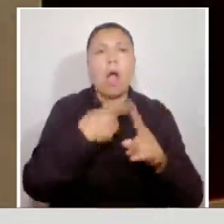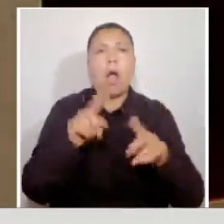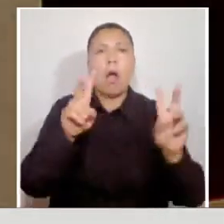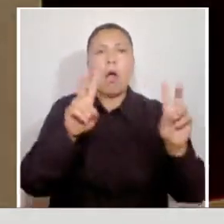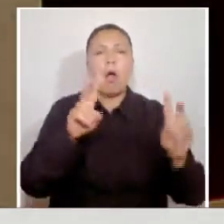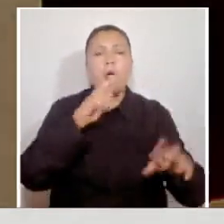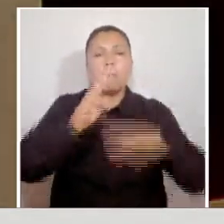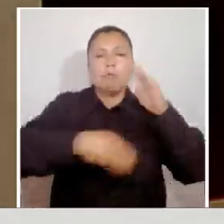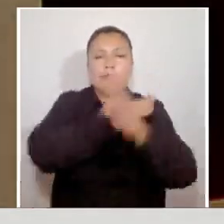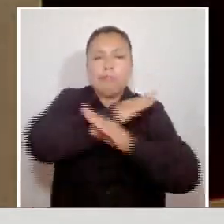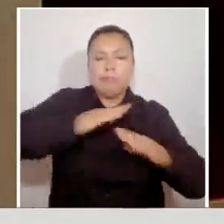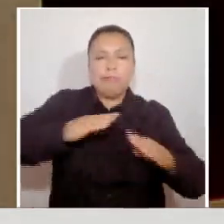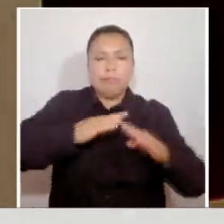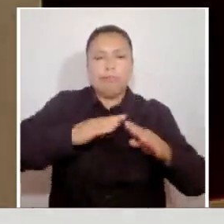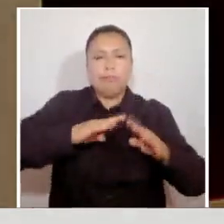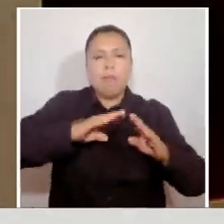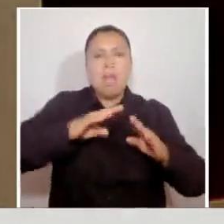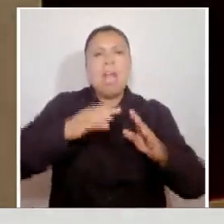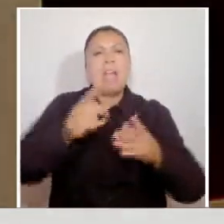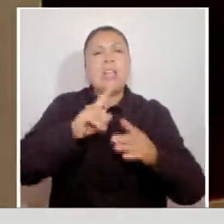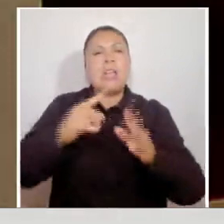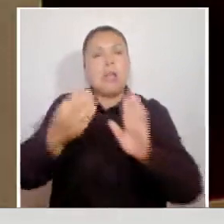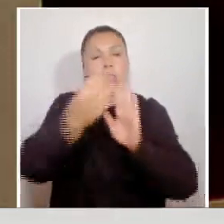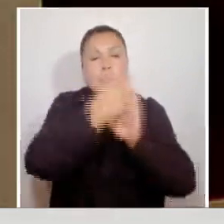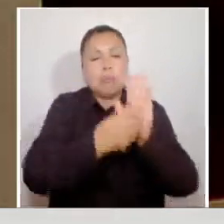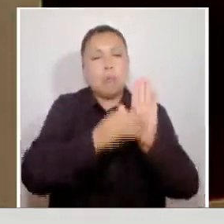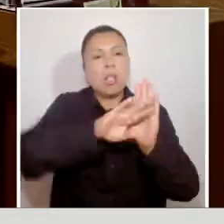minuto quedaron fuera Muchas gracias